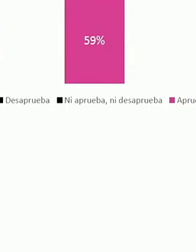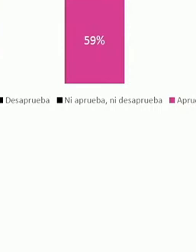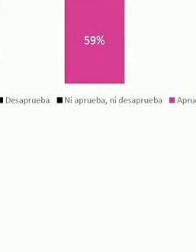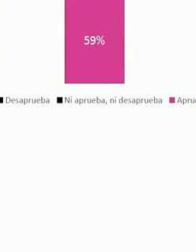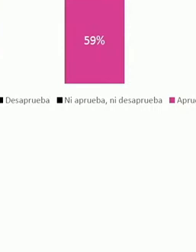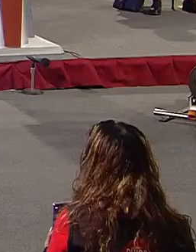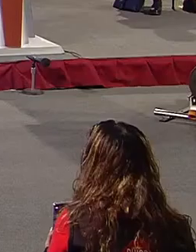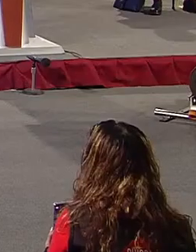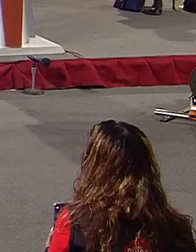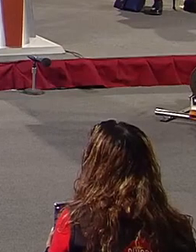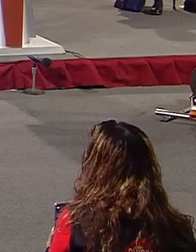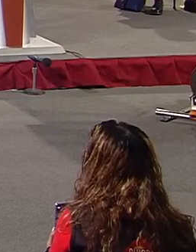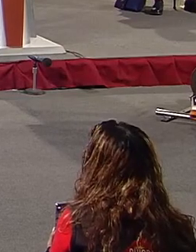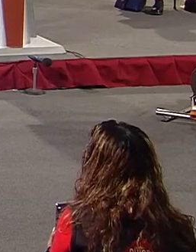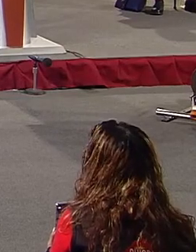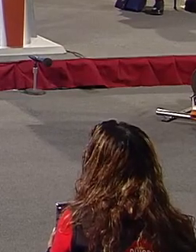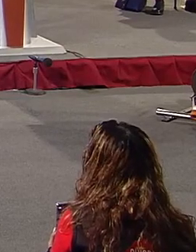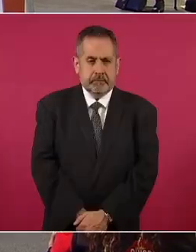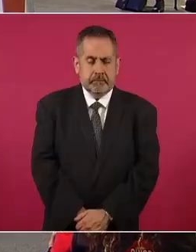No puede ser así tan